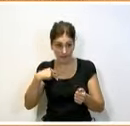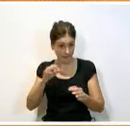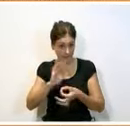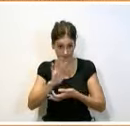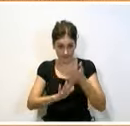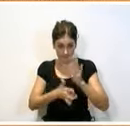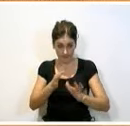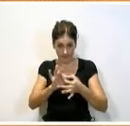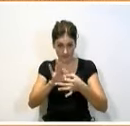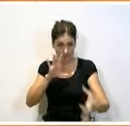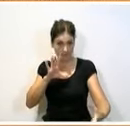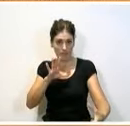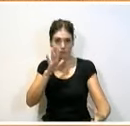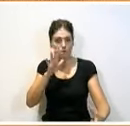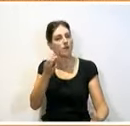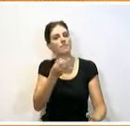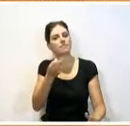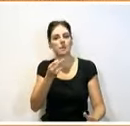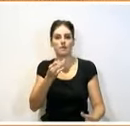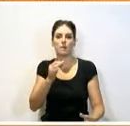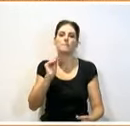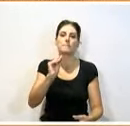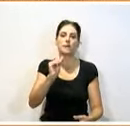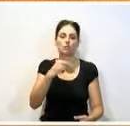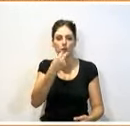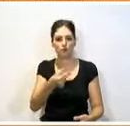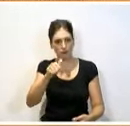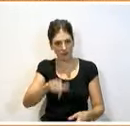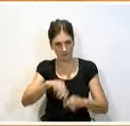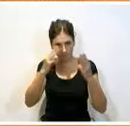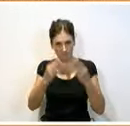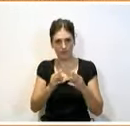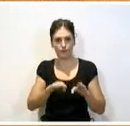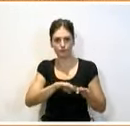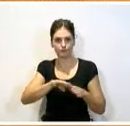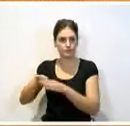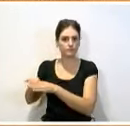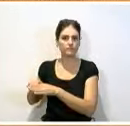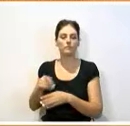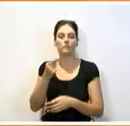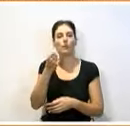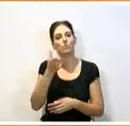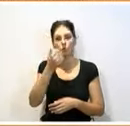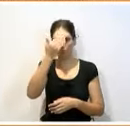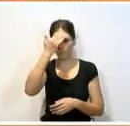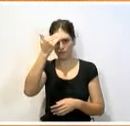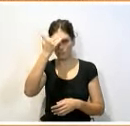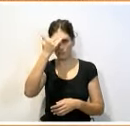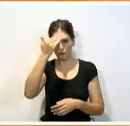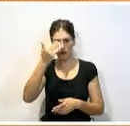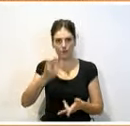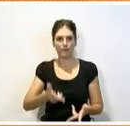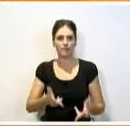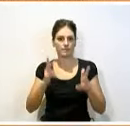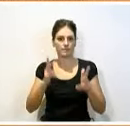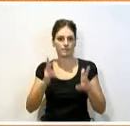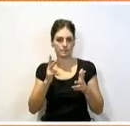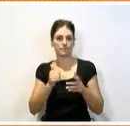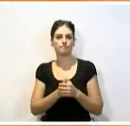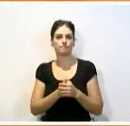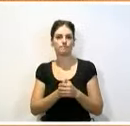una pregunta oral en pleno. En cualquier caso, vamos a hacer un poco de memoria democrática, o más bien de